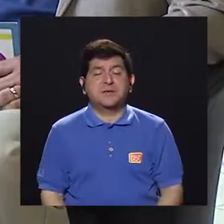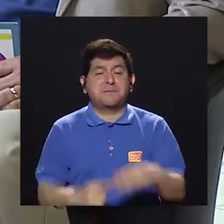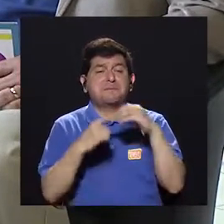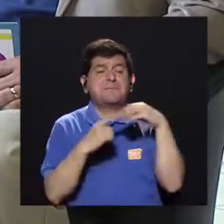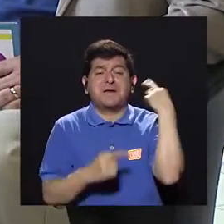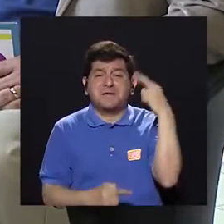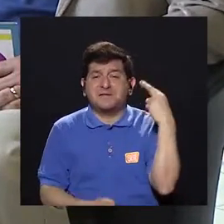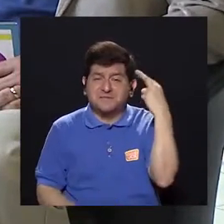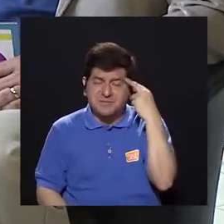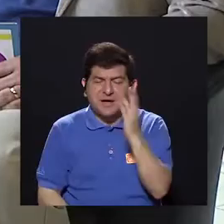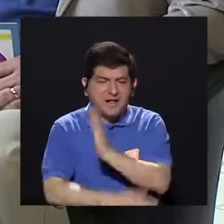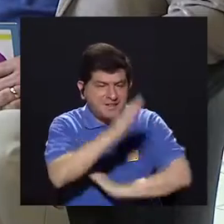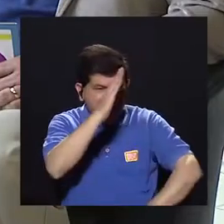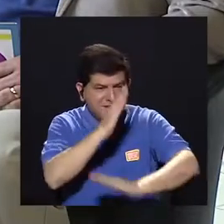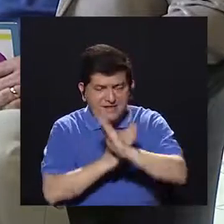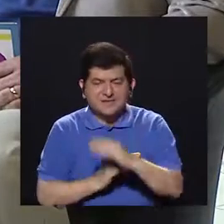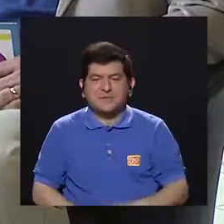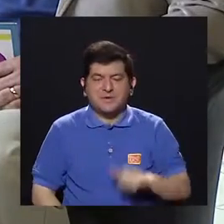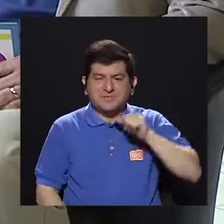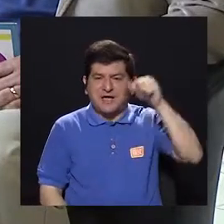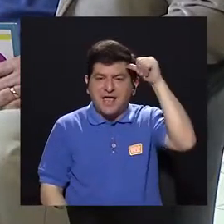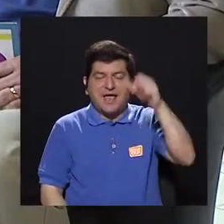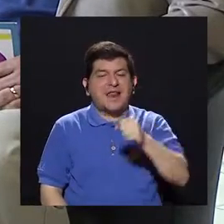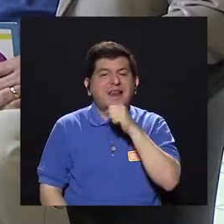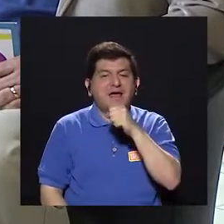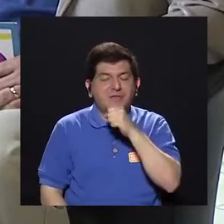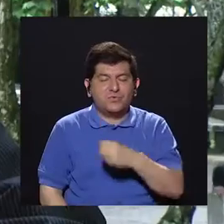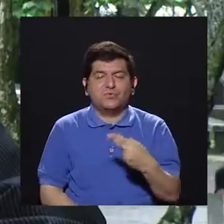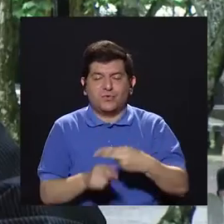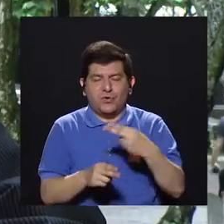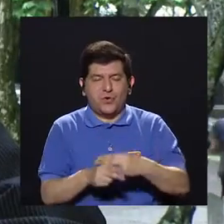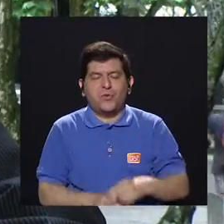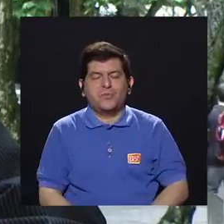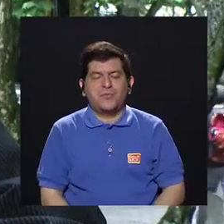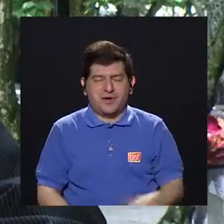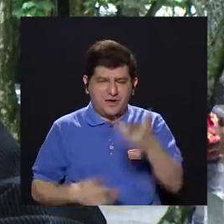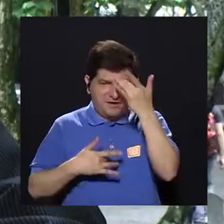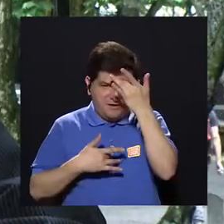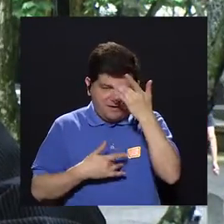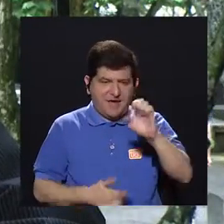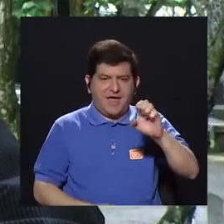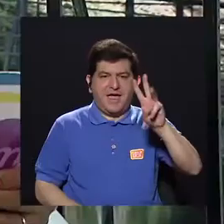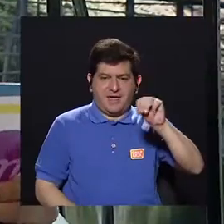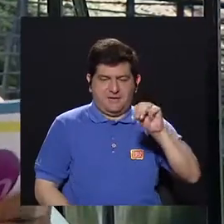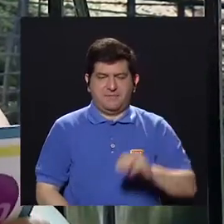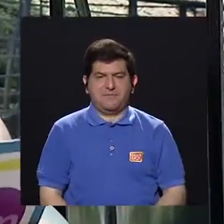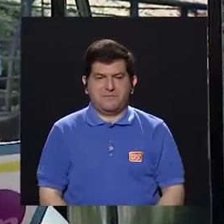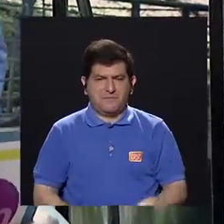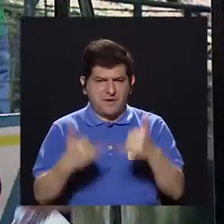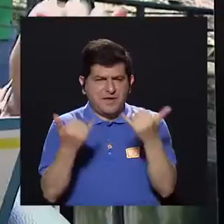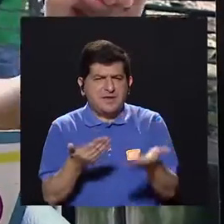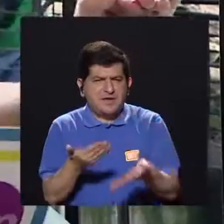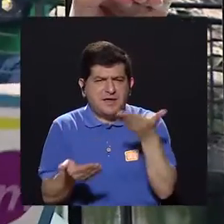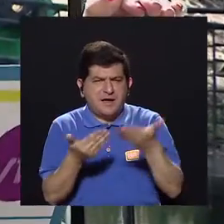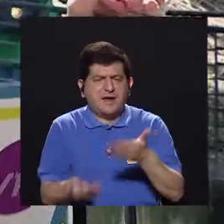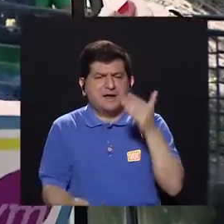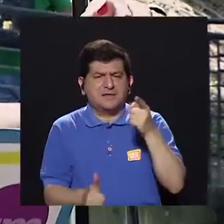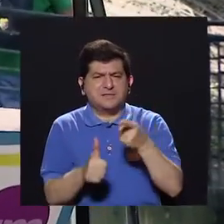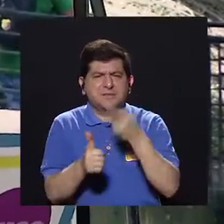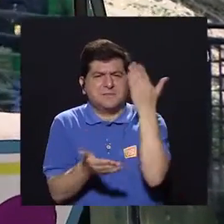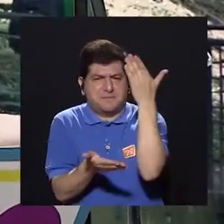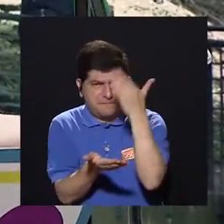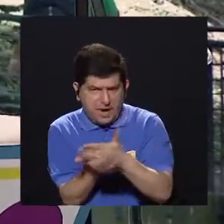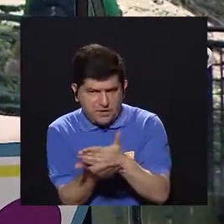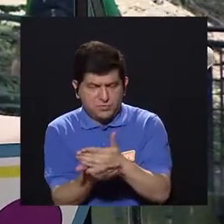que la principal causa de discapacidad en el adulto joven se llama esclerosis múltiple. Doctor, ya para irnos a